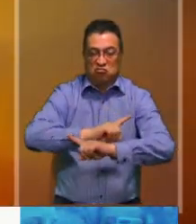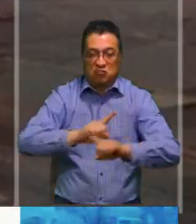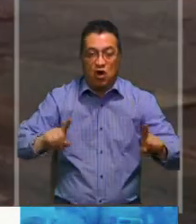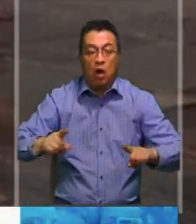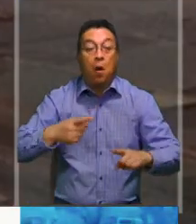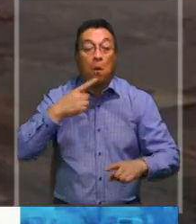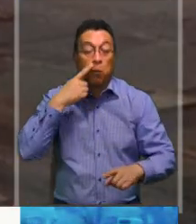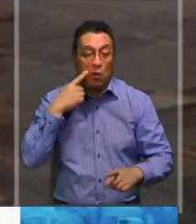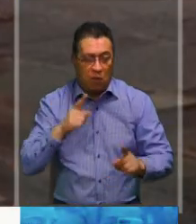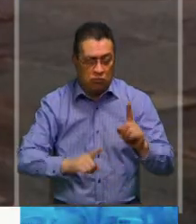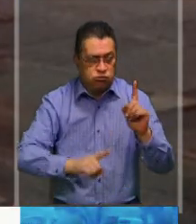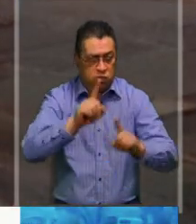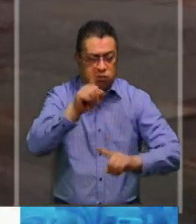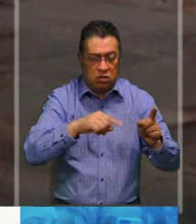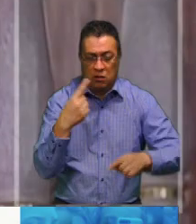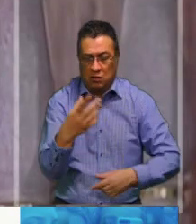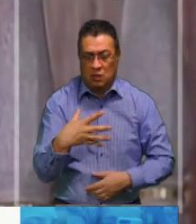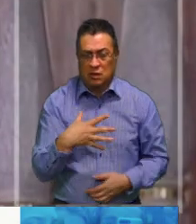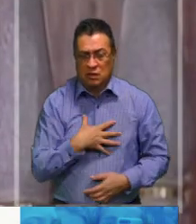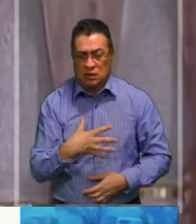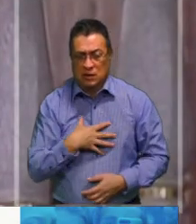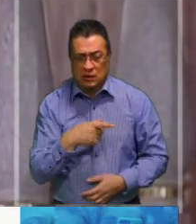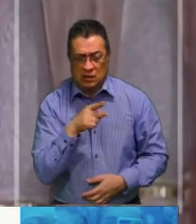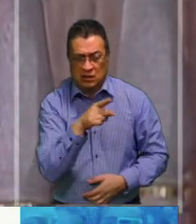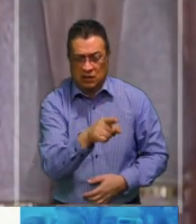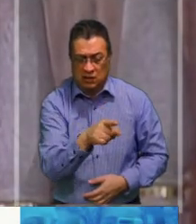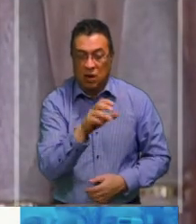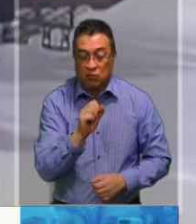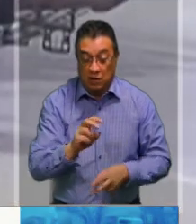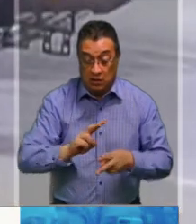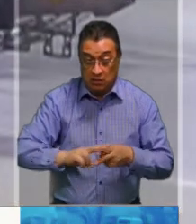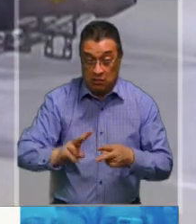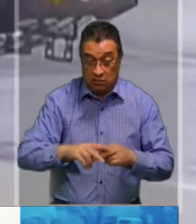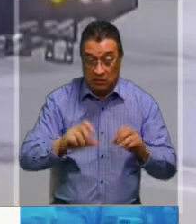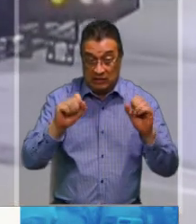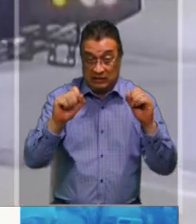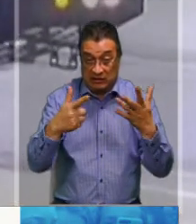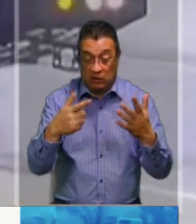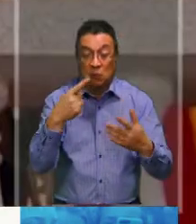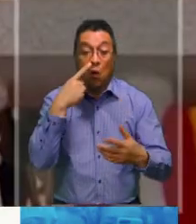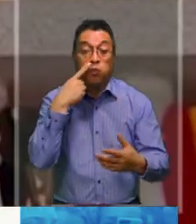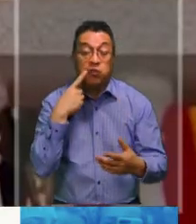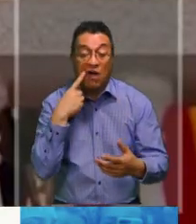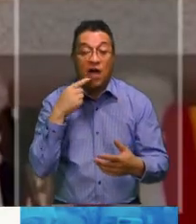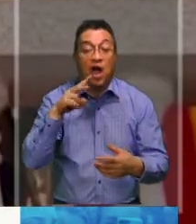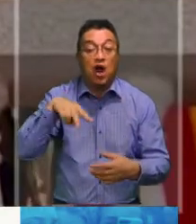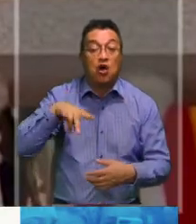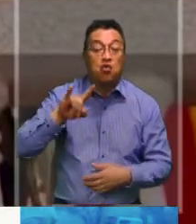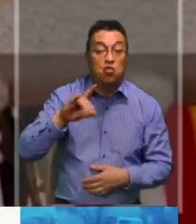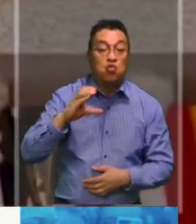de armas, hacen temer a los expertos que Kim esté preparando su séptimo ensayo nuclear.